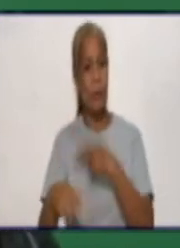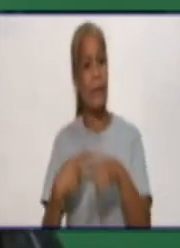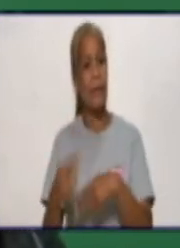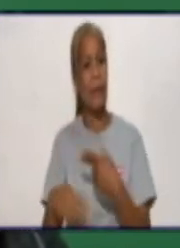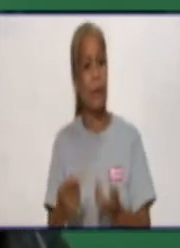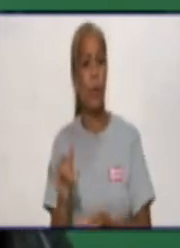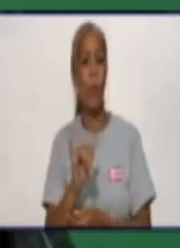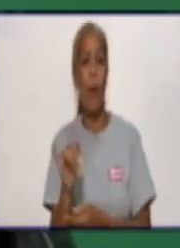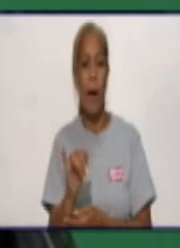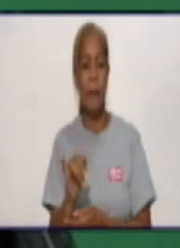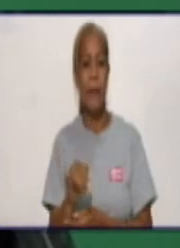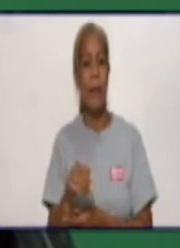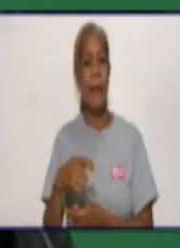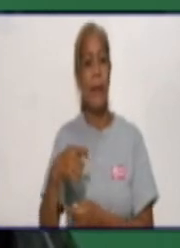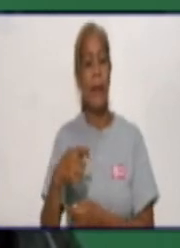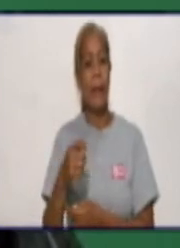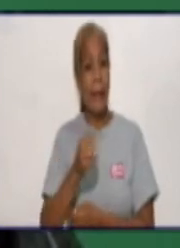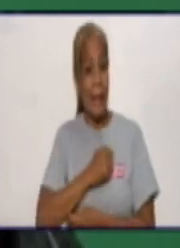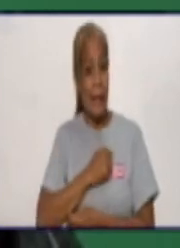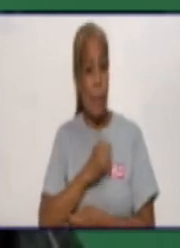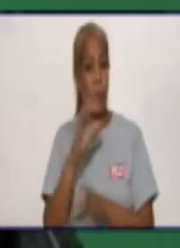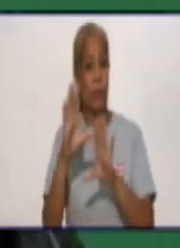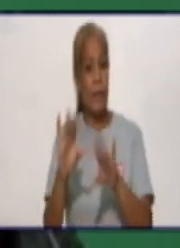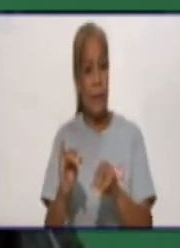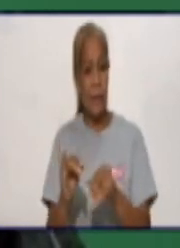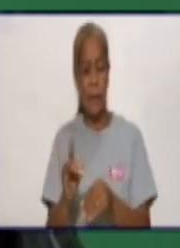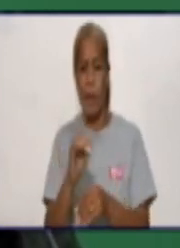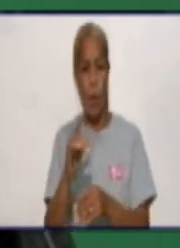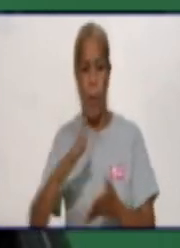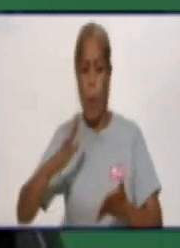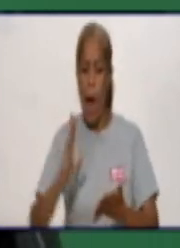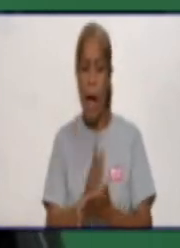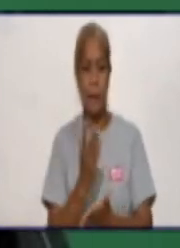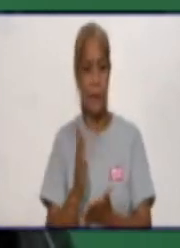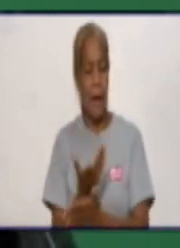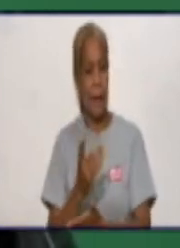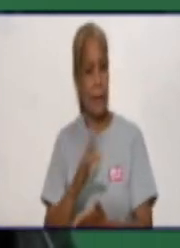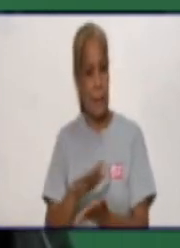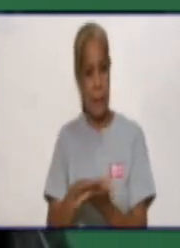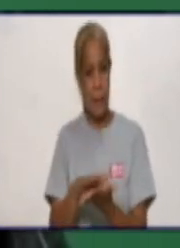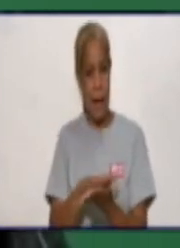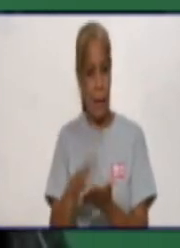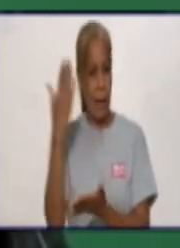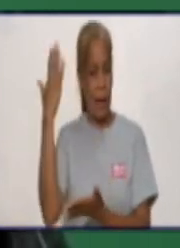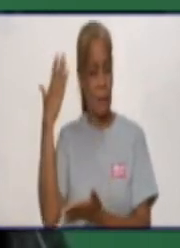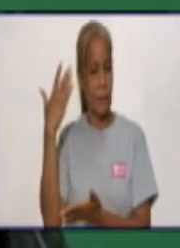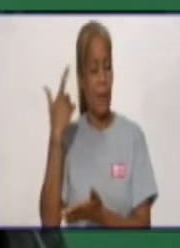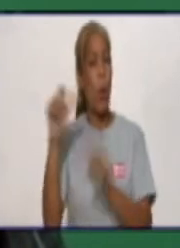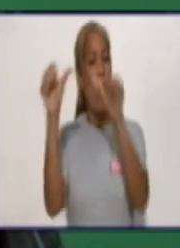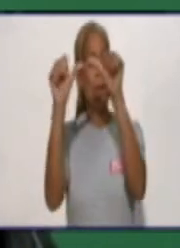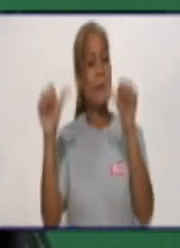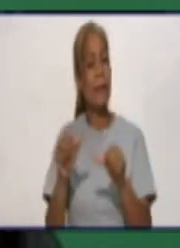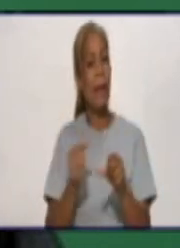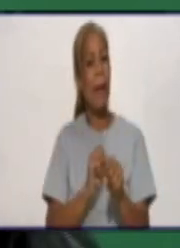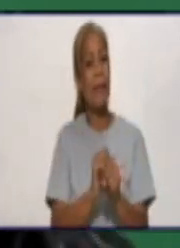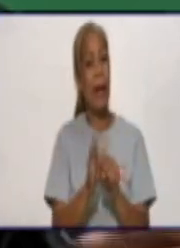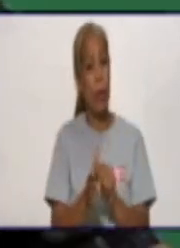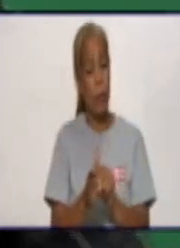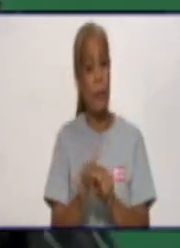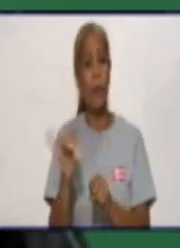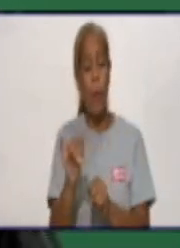no vamos a quitar nada de los beneficios también que aprendimos con un sistema loco vídeo sea que vamos a mantener la